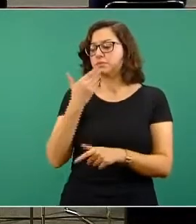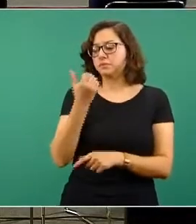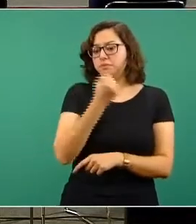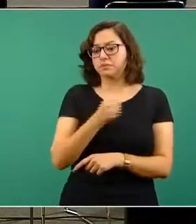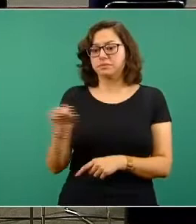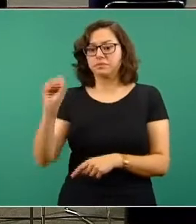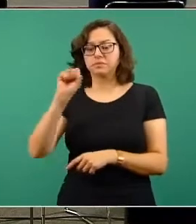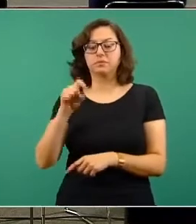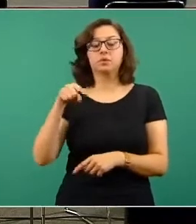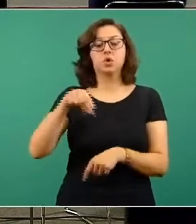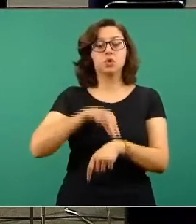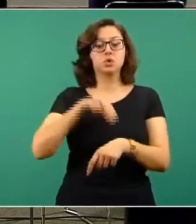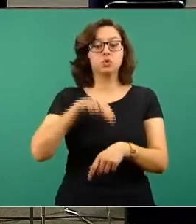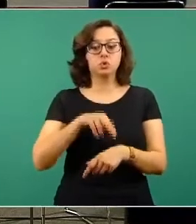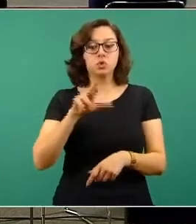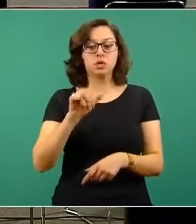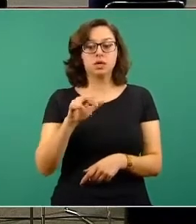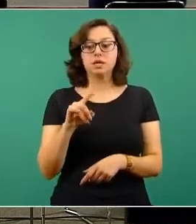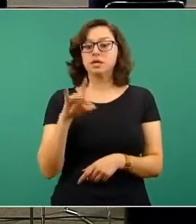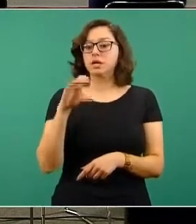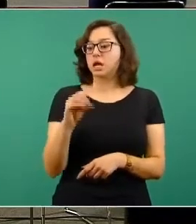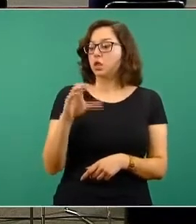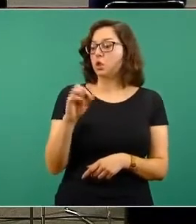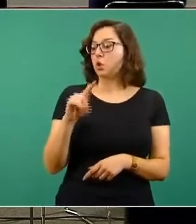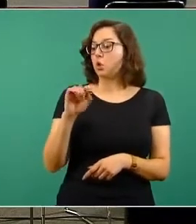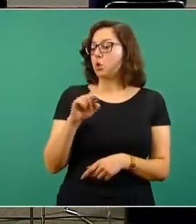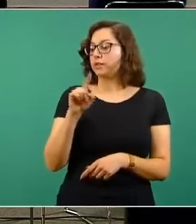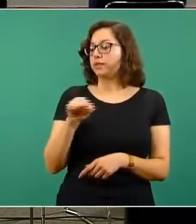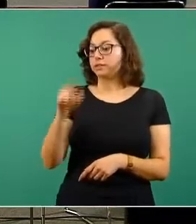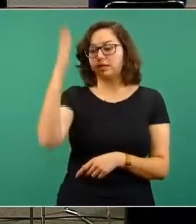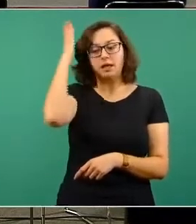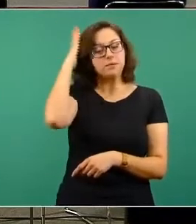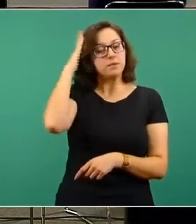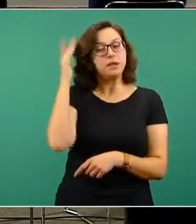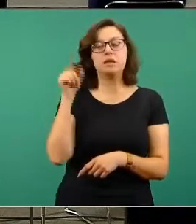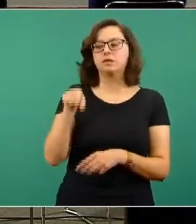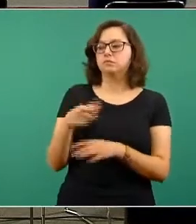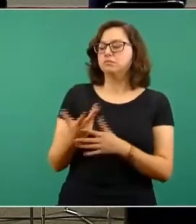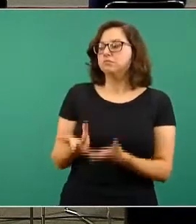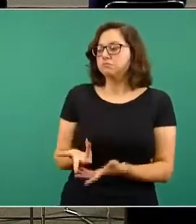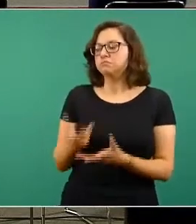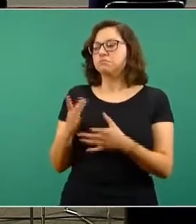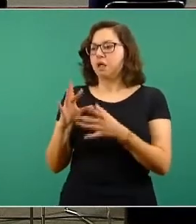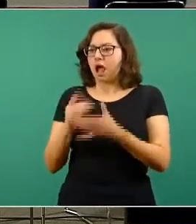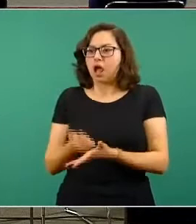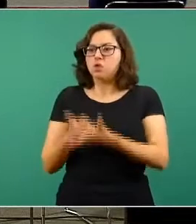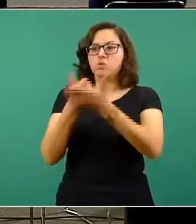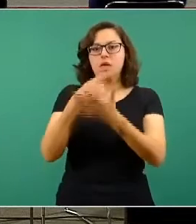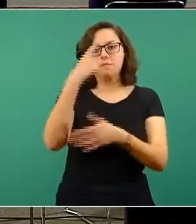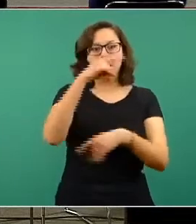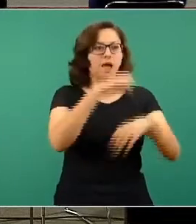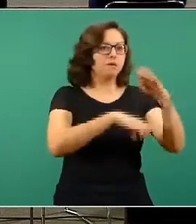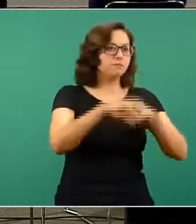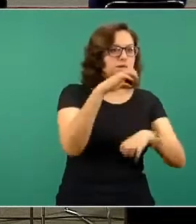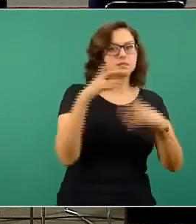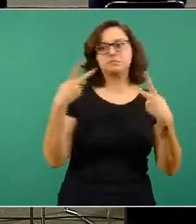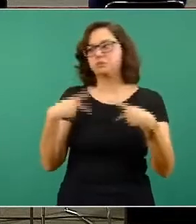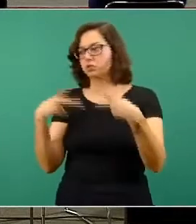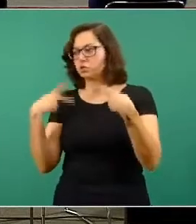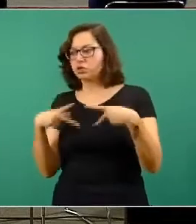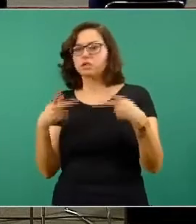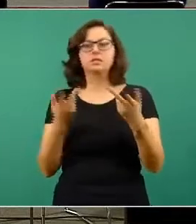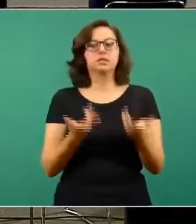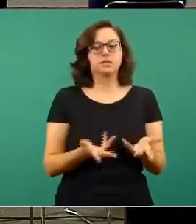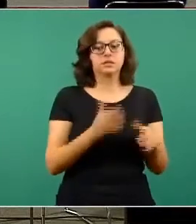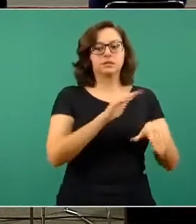Ricardo Cortés Alcalá, que están dirigidas a orientar tanto a las empresas como a las personas de cuáles son estas